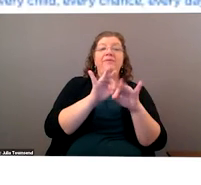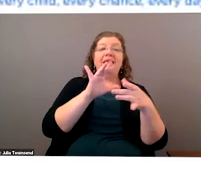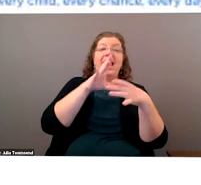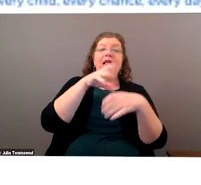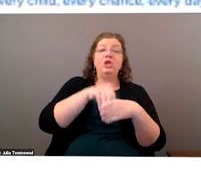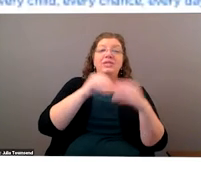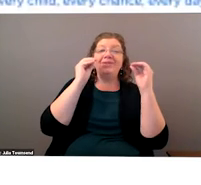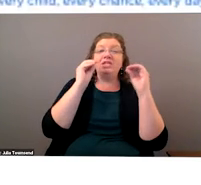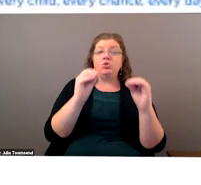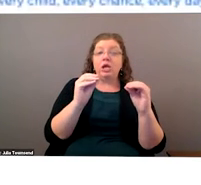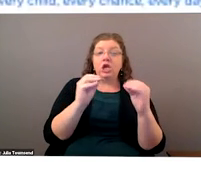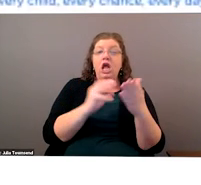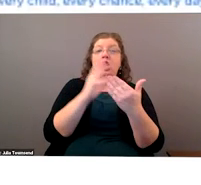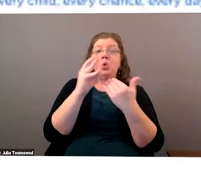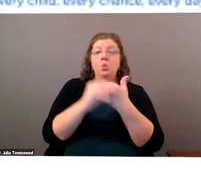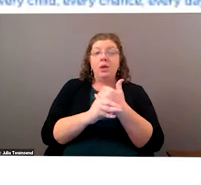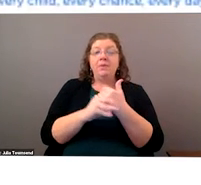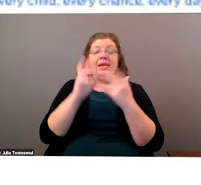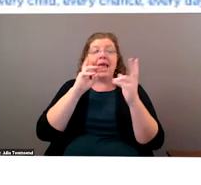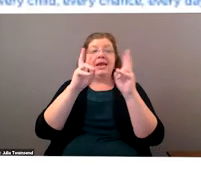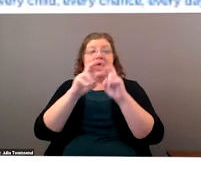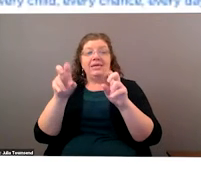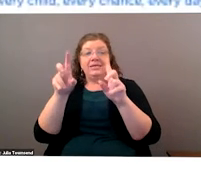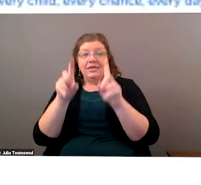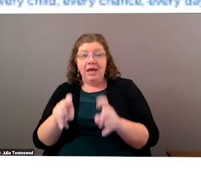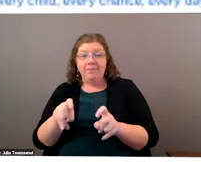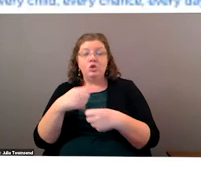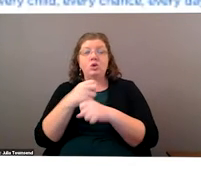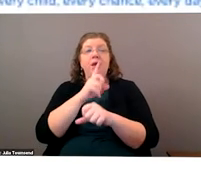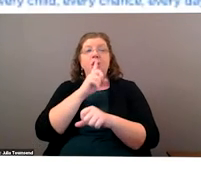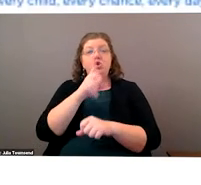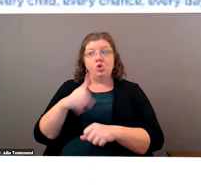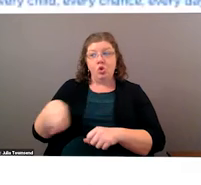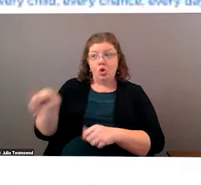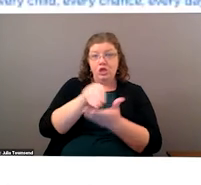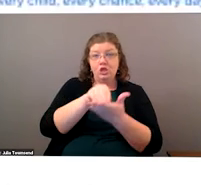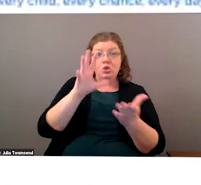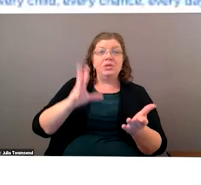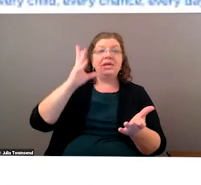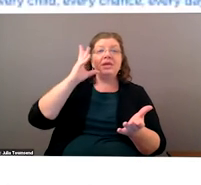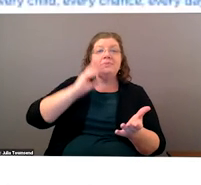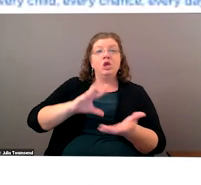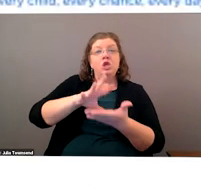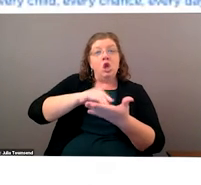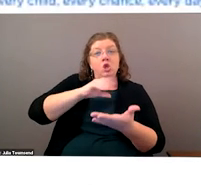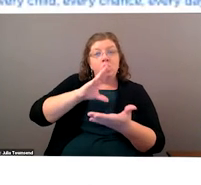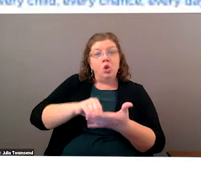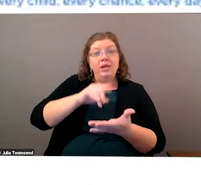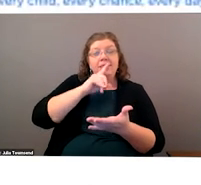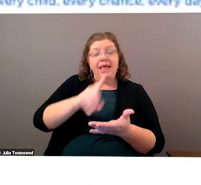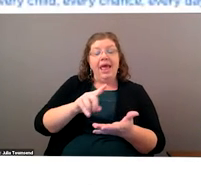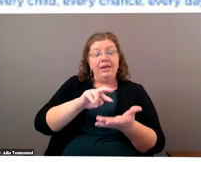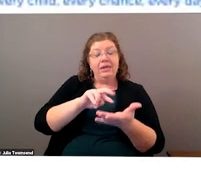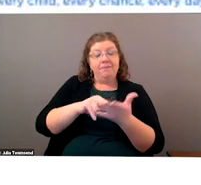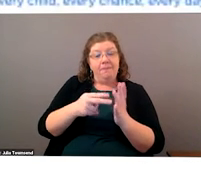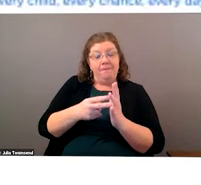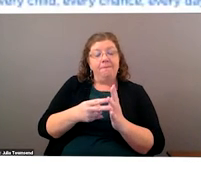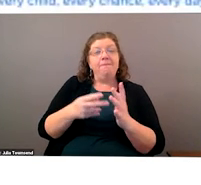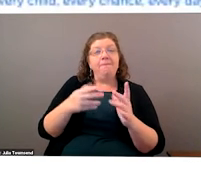incluyente, programa académico y evaluación para asegurar que la experiencia de aprendizaje de los estudiantes sea relevante,